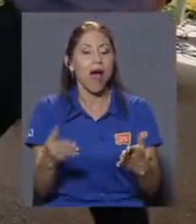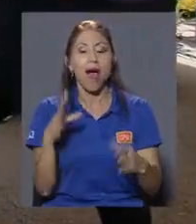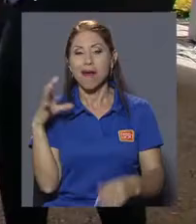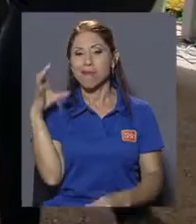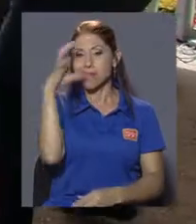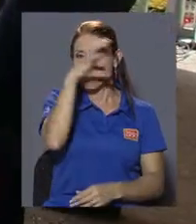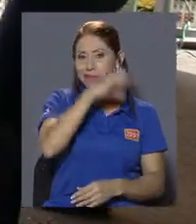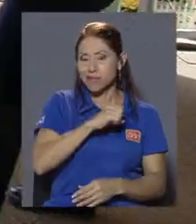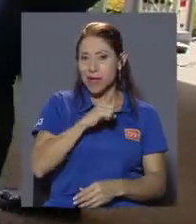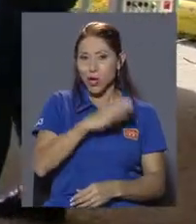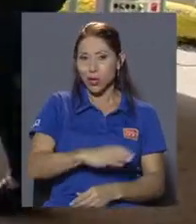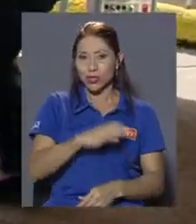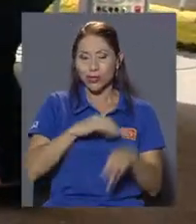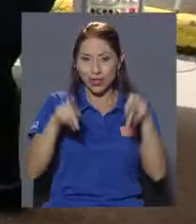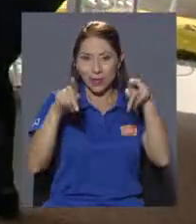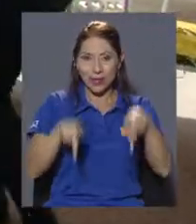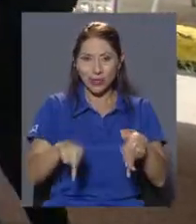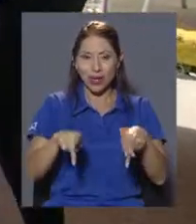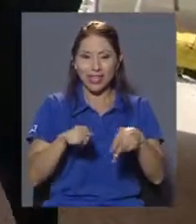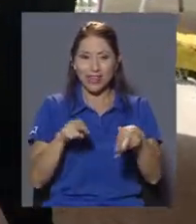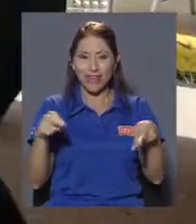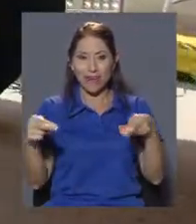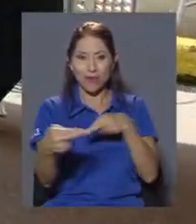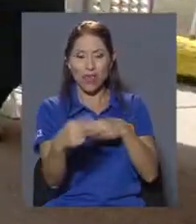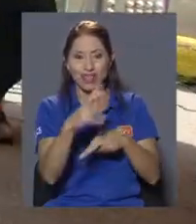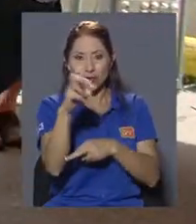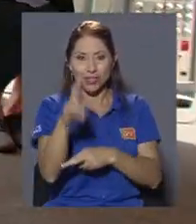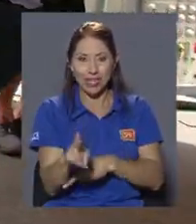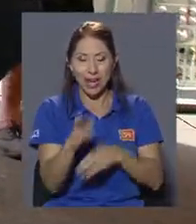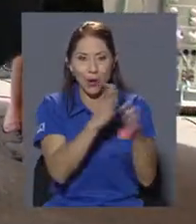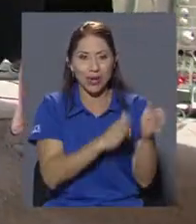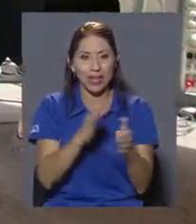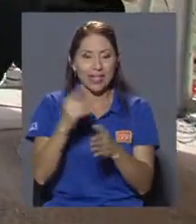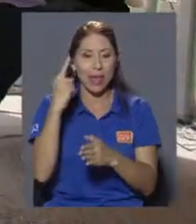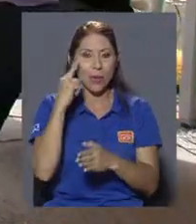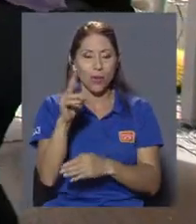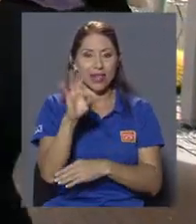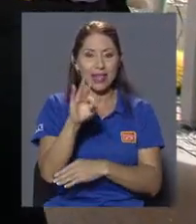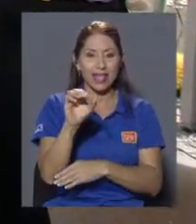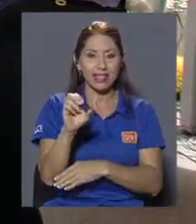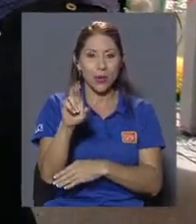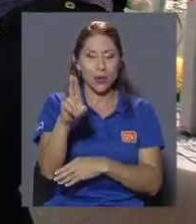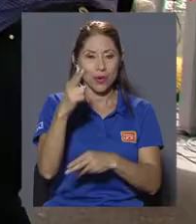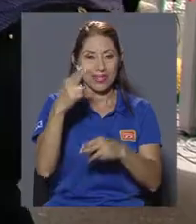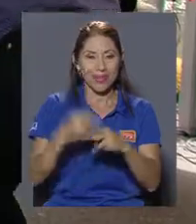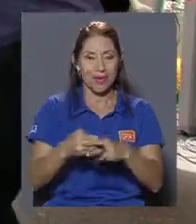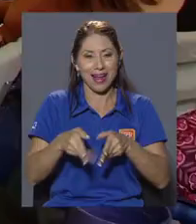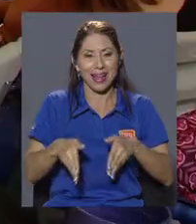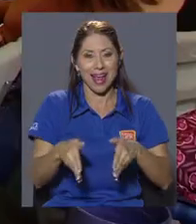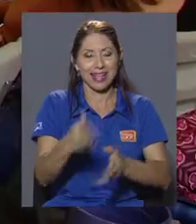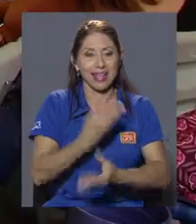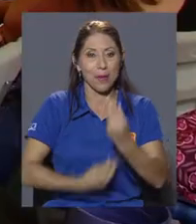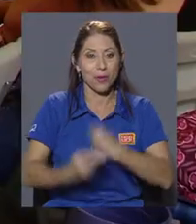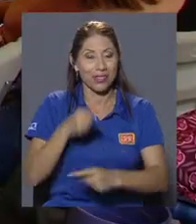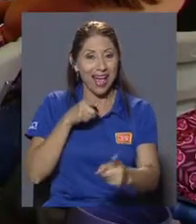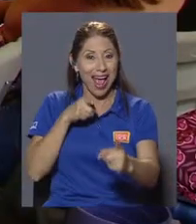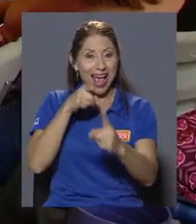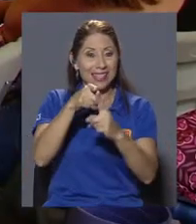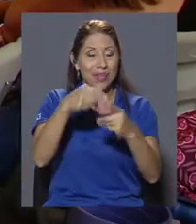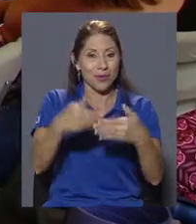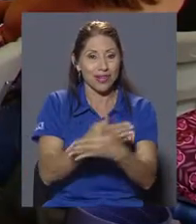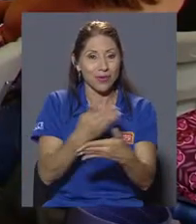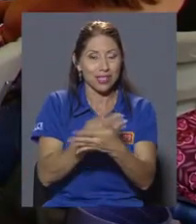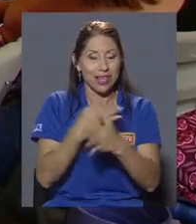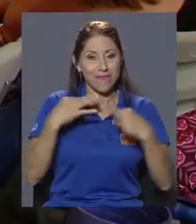condición de las personas refugiadas en Costa Rica y fue organizada por el Trabajo Comunal Universitario Calle de la Amargura hacia una